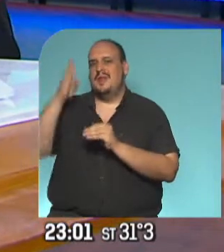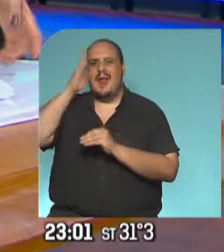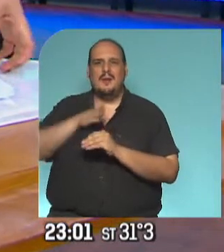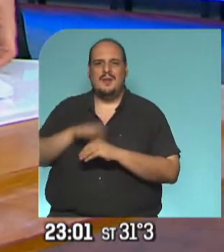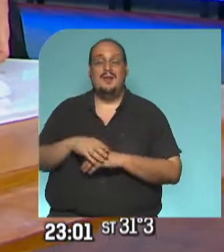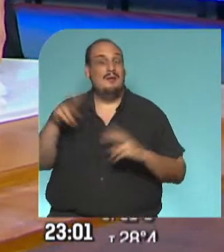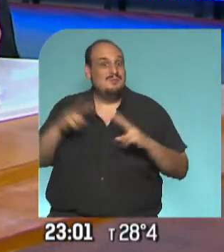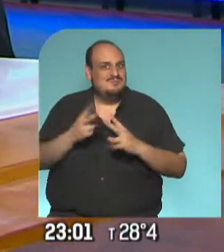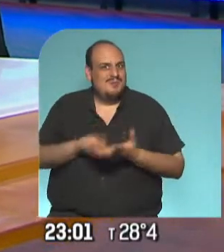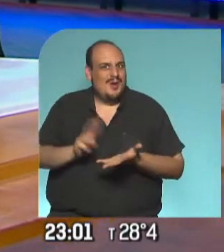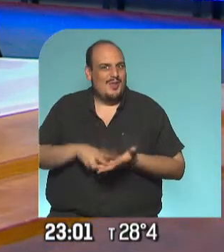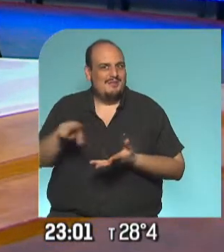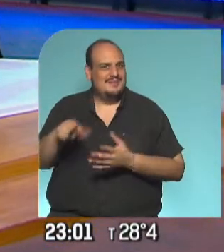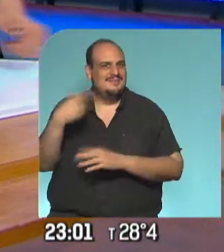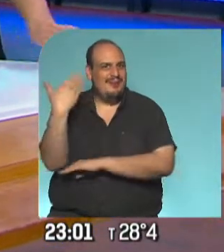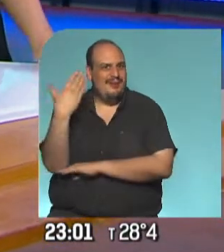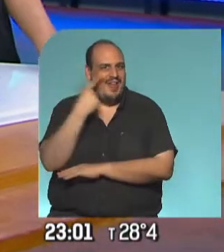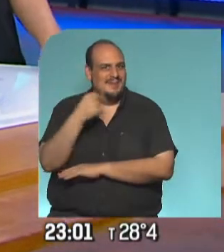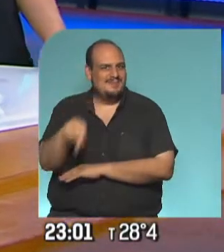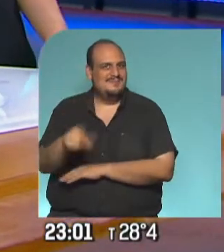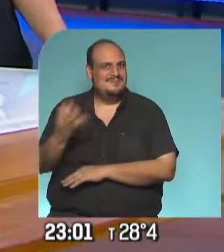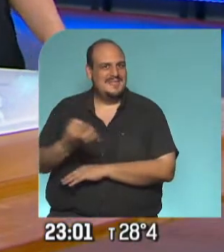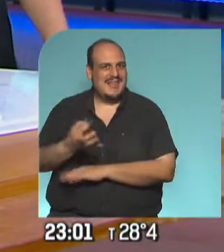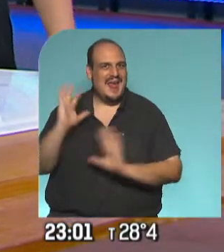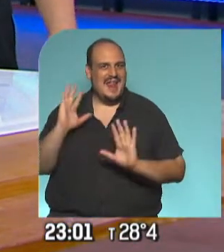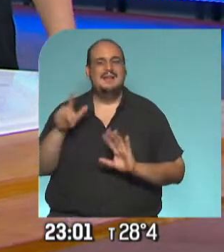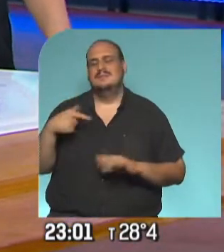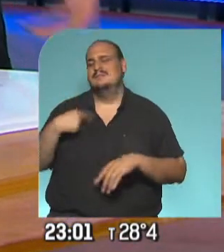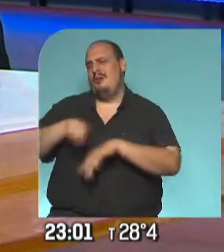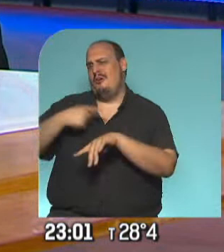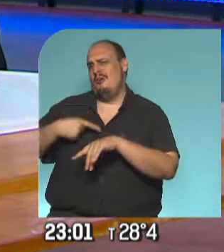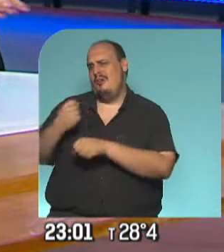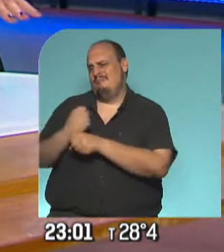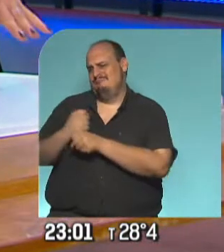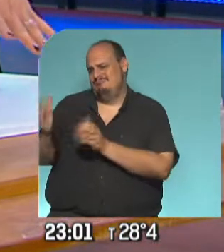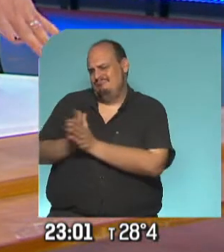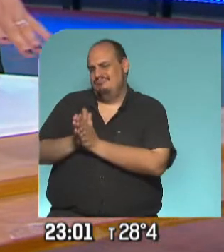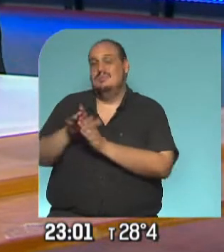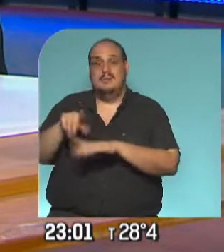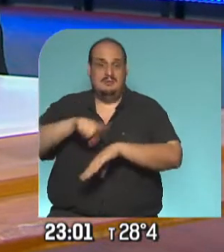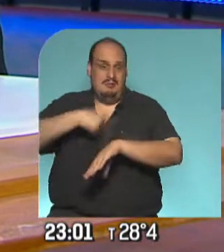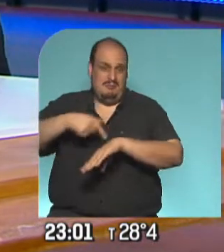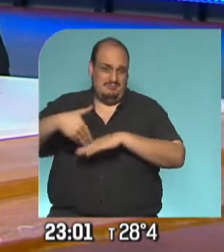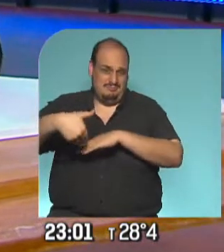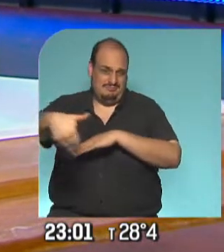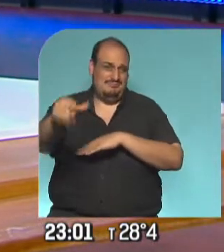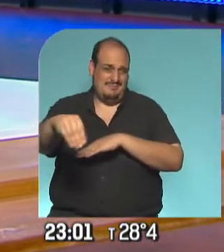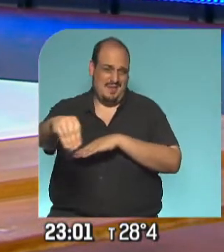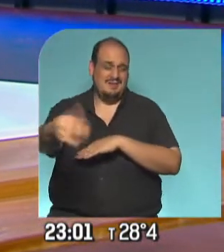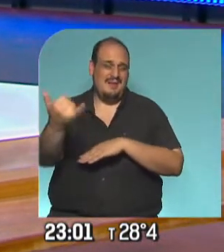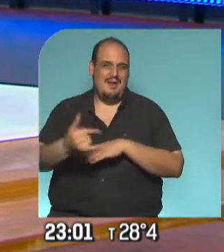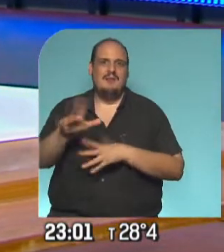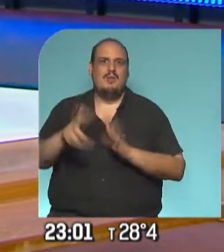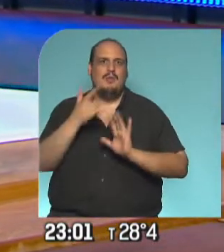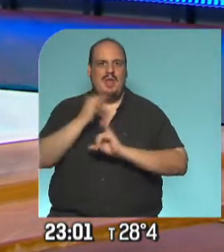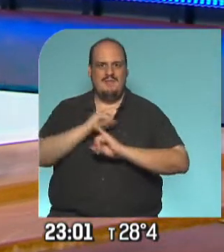volvemos a encontrar en una jornada especial como después esta. de tantas horas compartidas juntos. Claro que sí, y vamos a tener varias horas todavía por delante para compartir